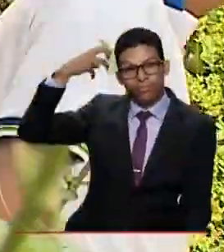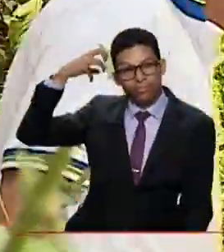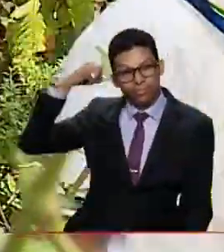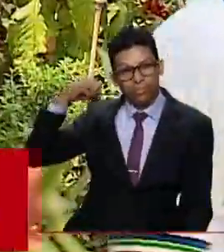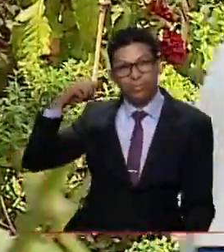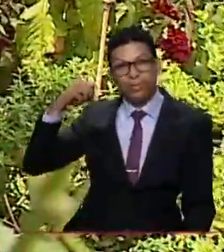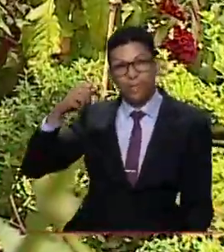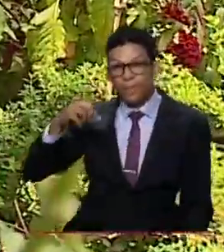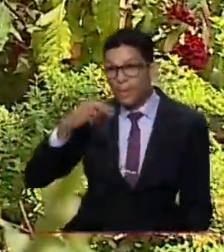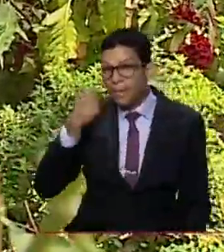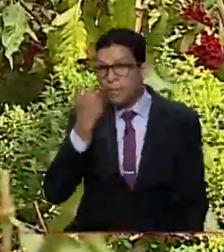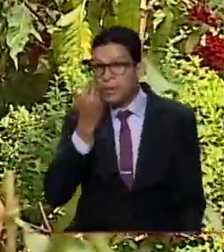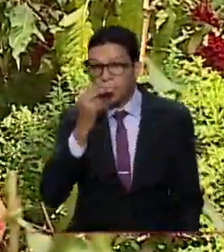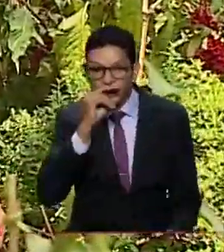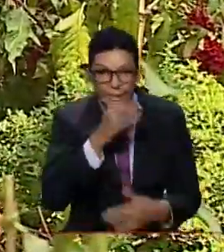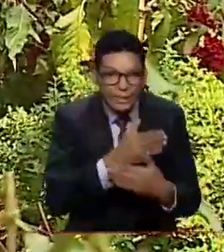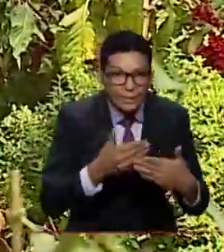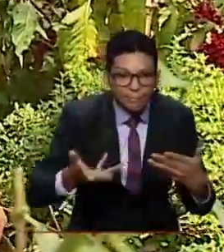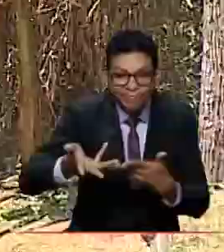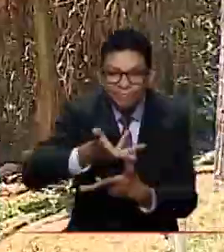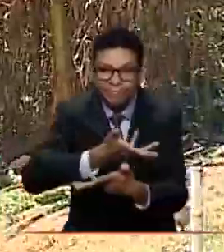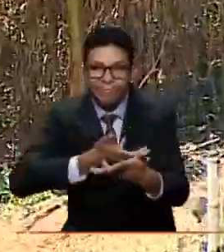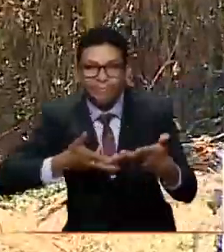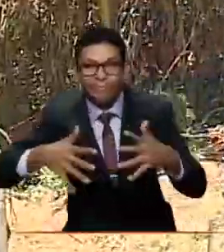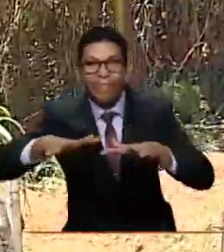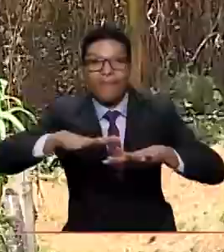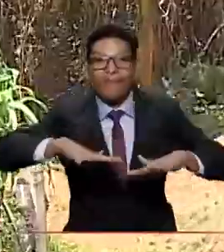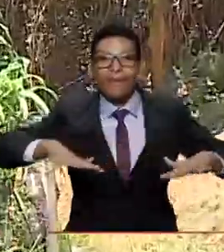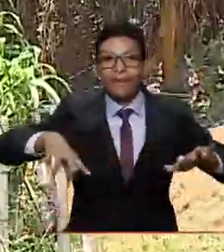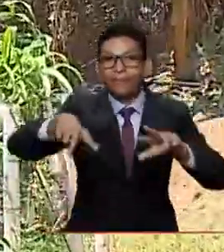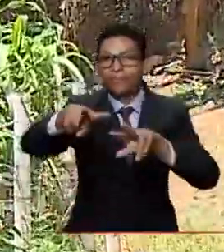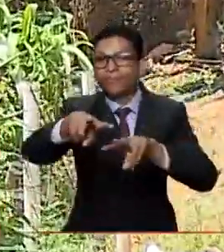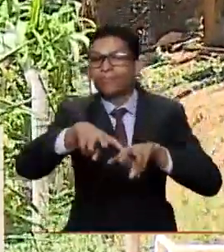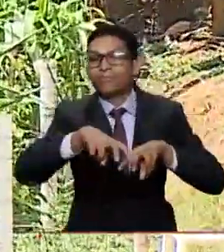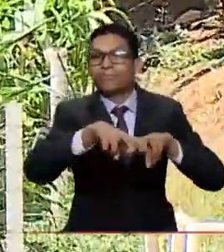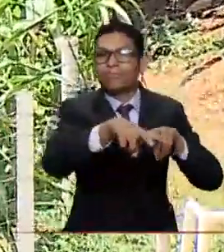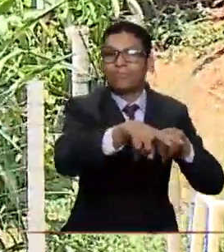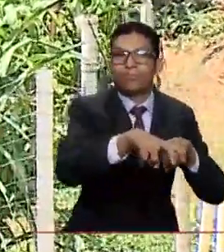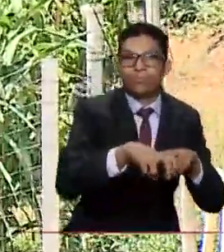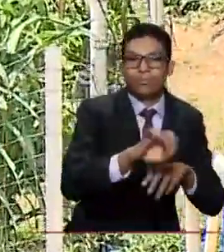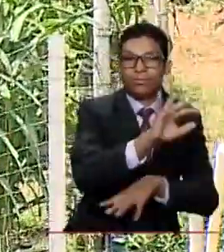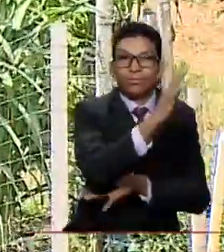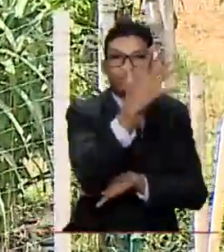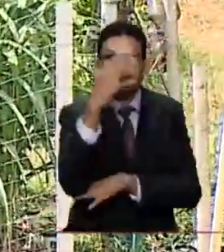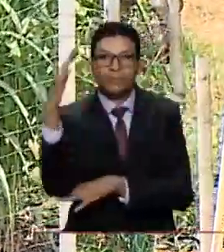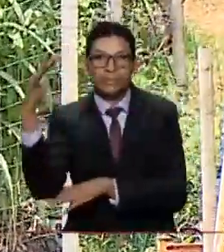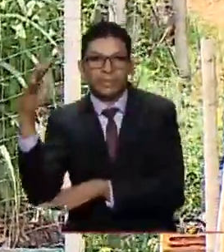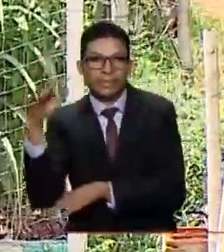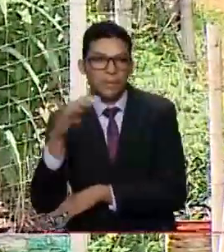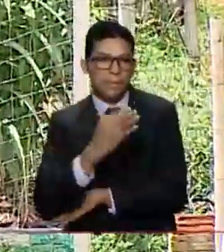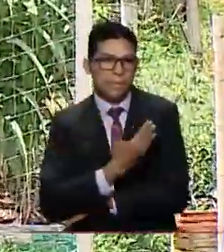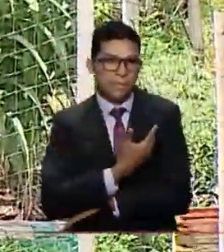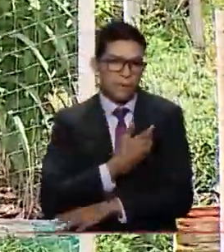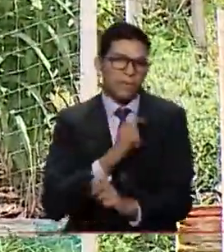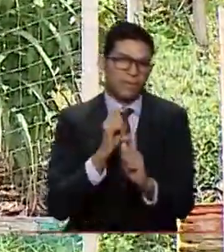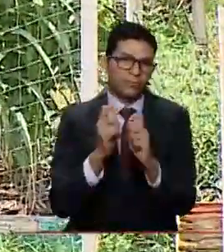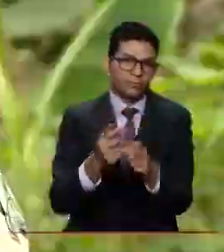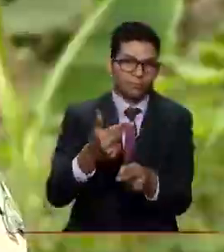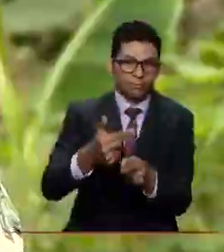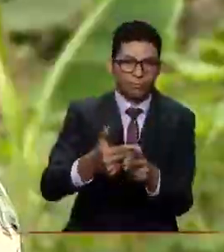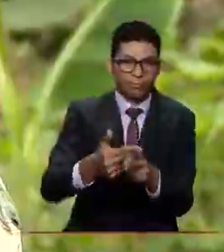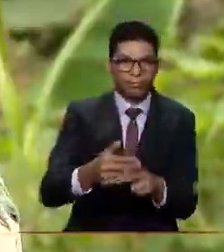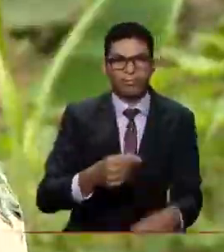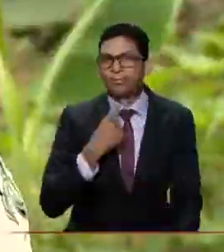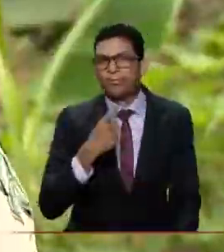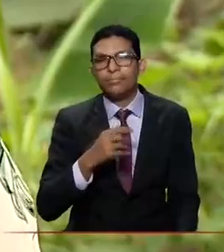chicos y grandes ha dado como resultado un hermoso espacio de cultivo llamado Huerta Madre Jomac. Definitivamente cuidar todo